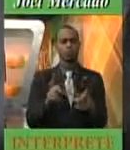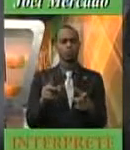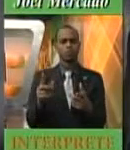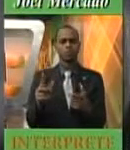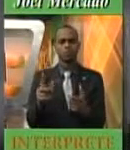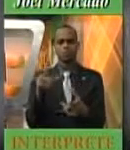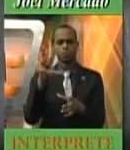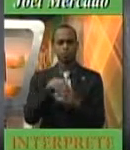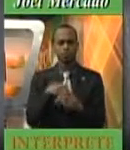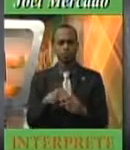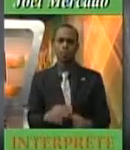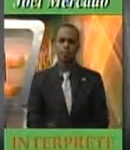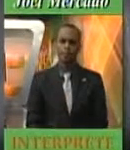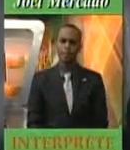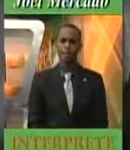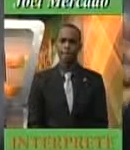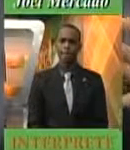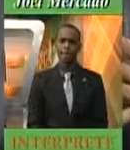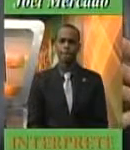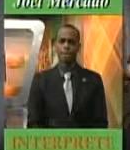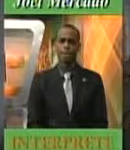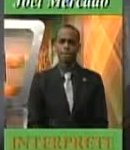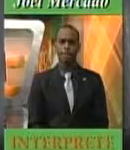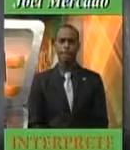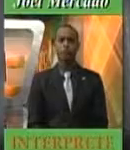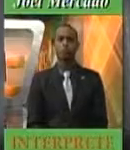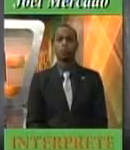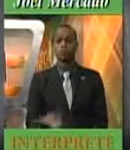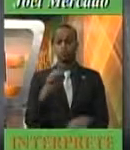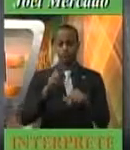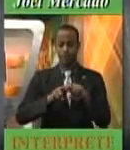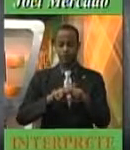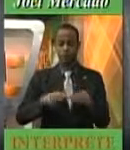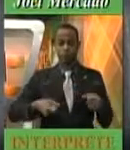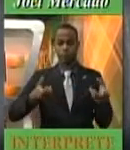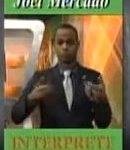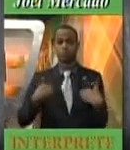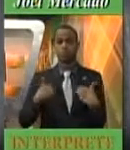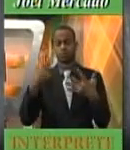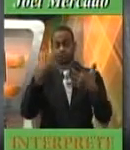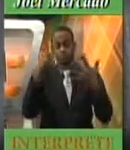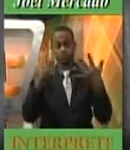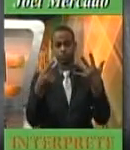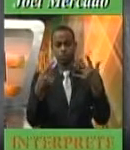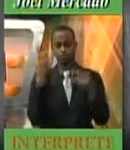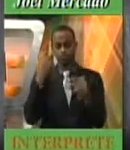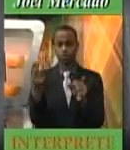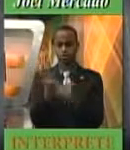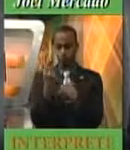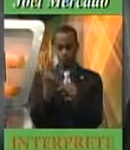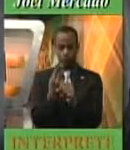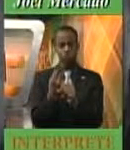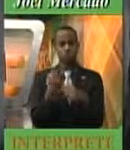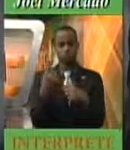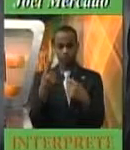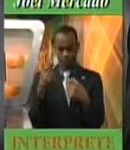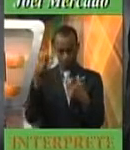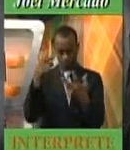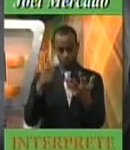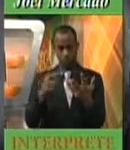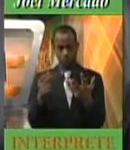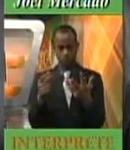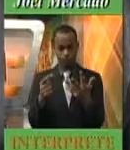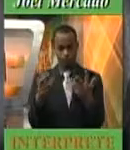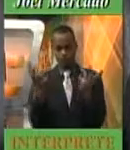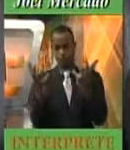técnicas, las instituciones líderes. Hay un protocolo para una silla, para usar una silla. Si ese protocolo